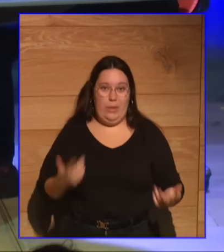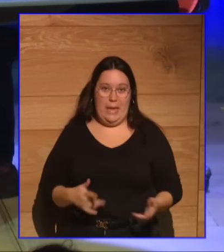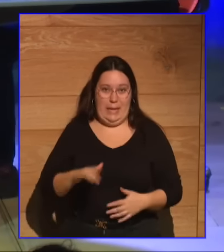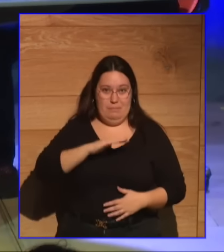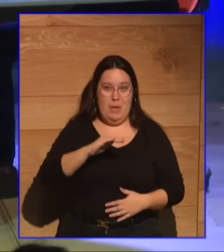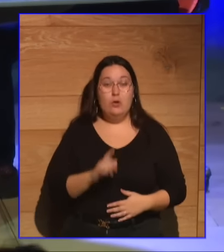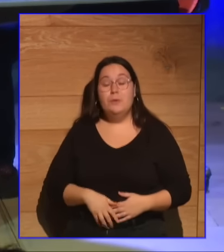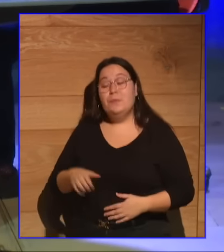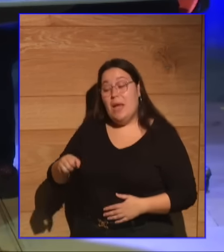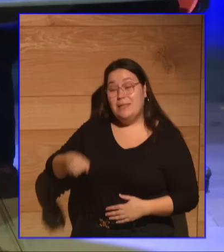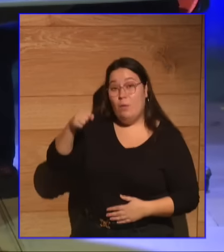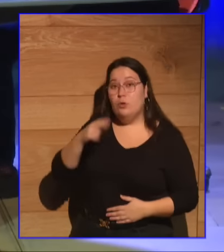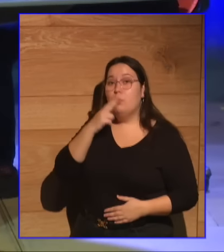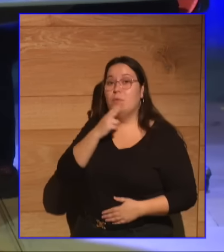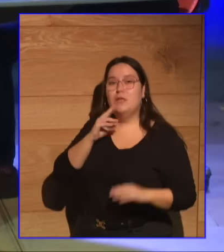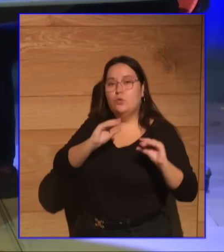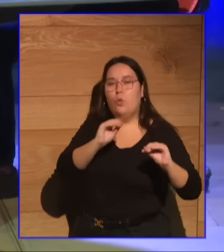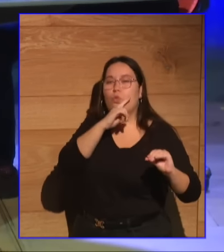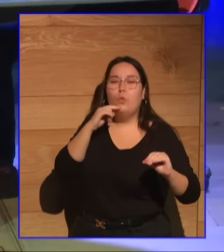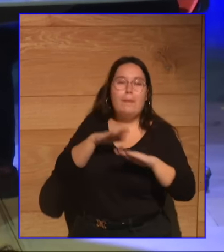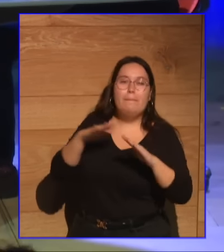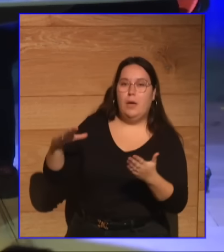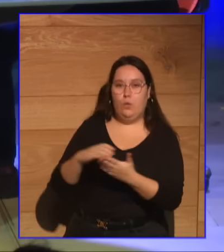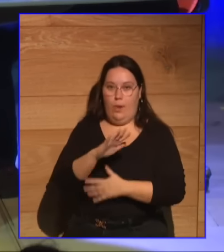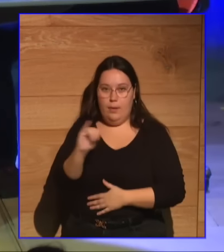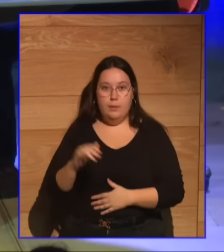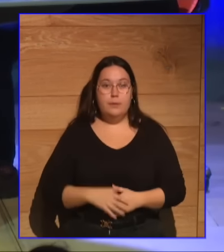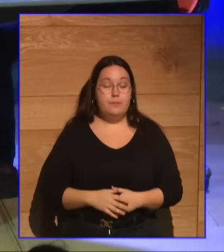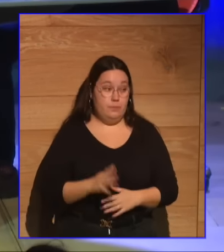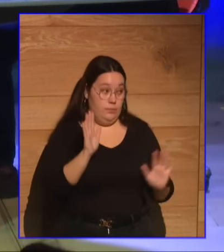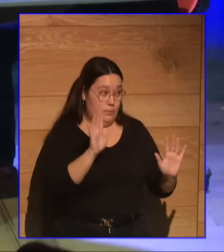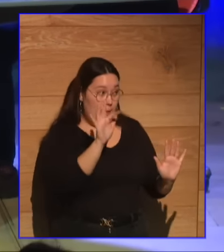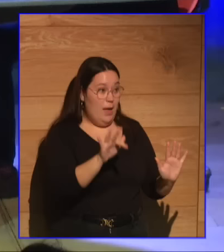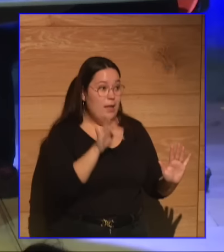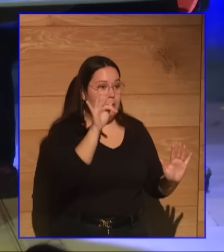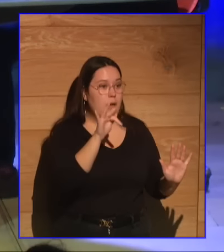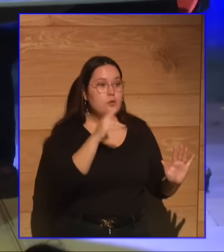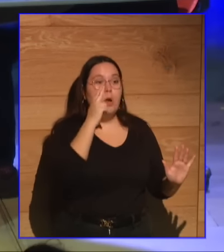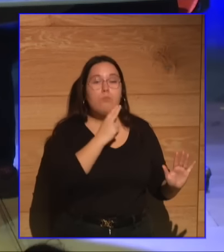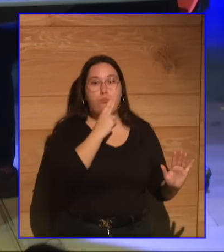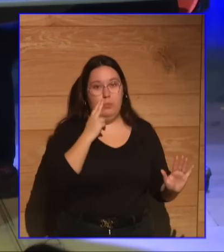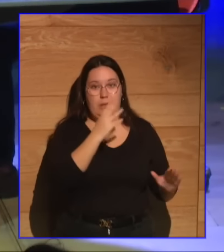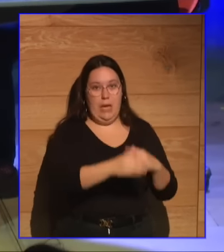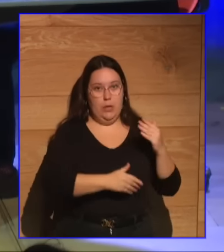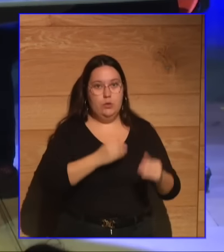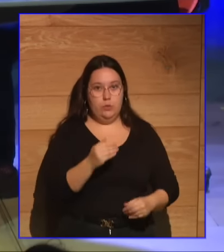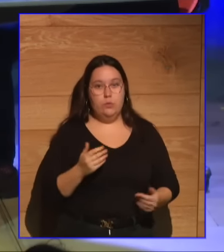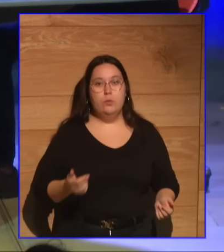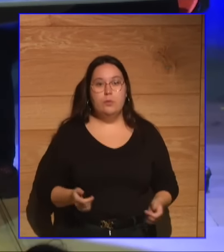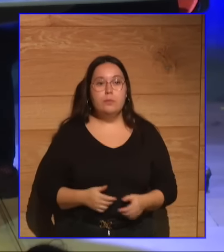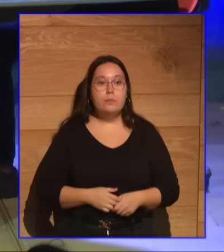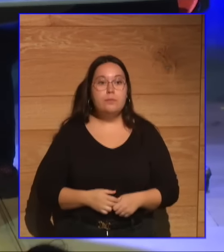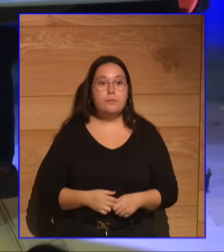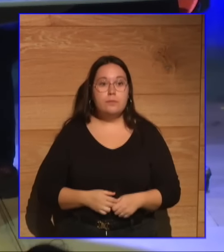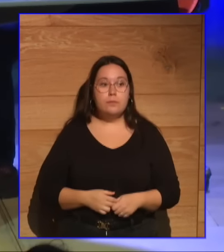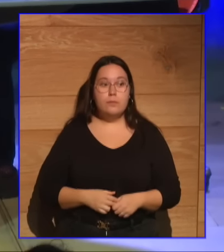que aparentemente, según su promesa, había dulces para todos? Bueno, es más, ha hecho una Uber Promise, que diría Juan, y entre otras cosas porque